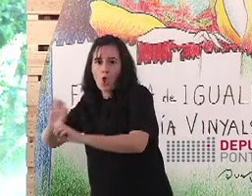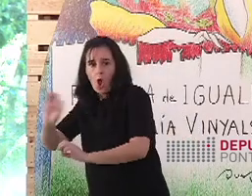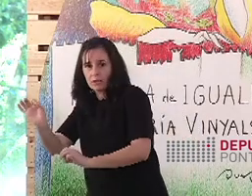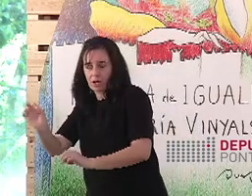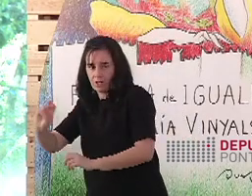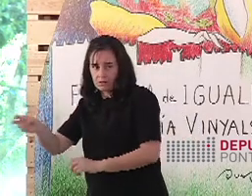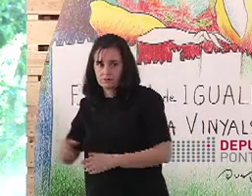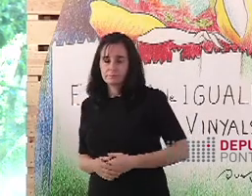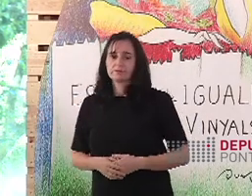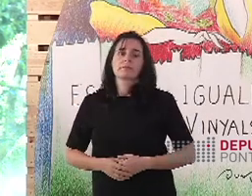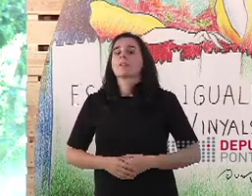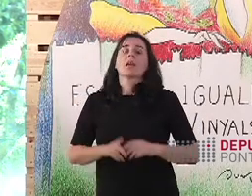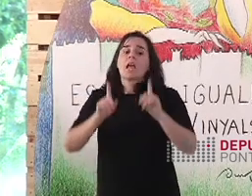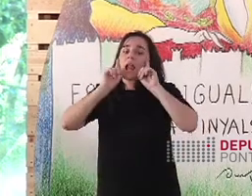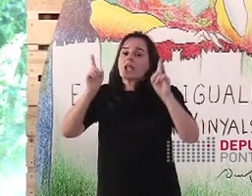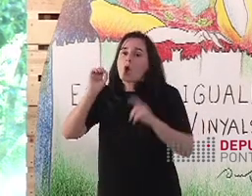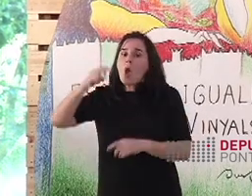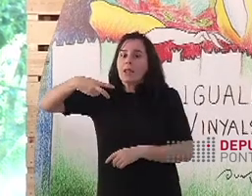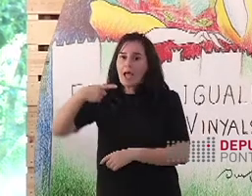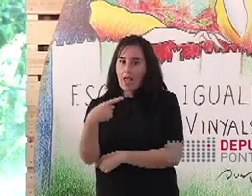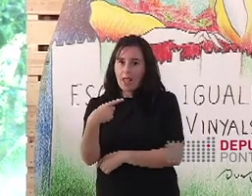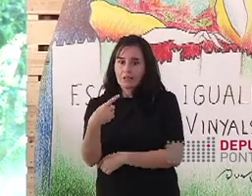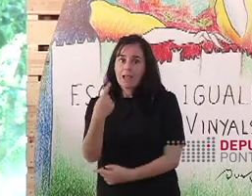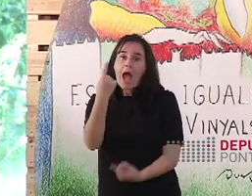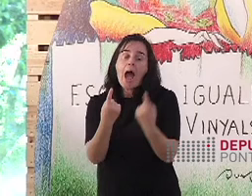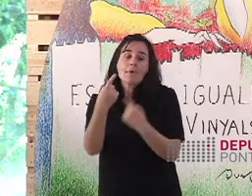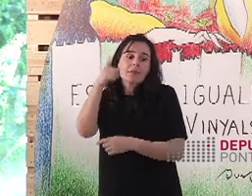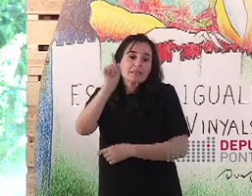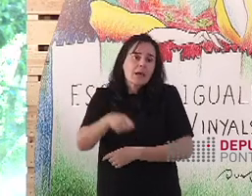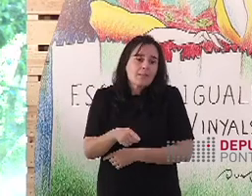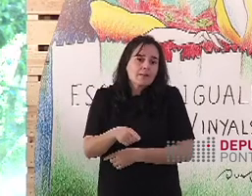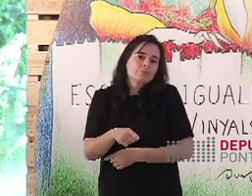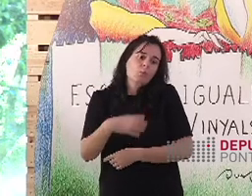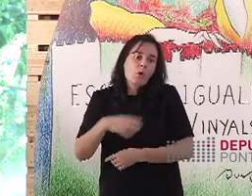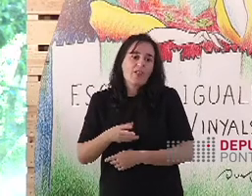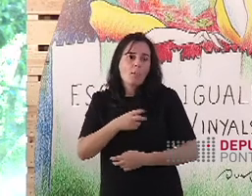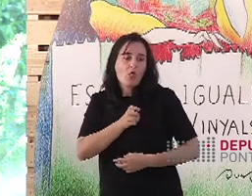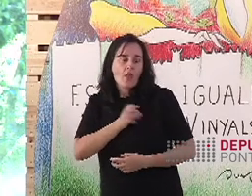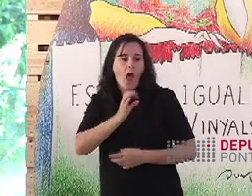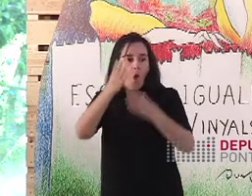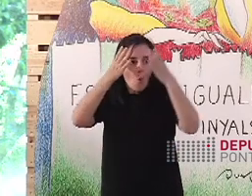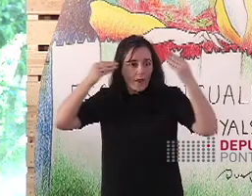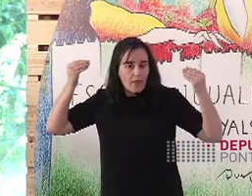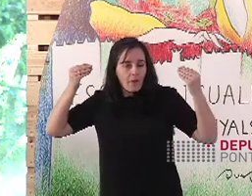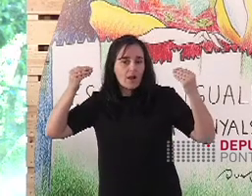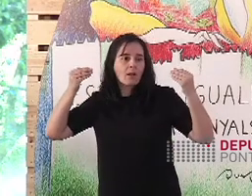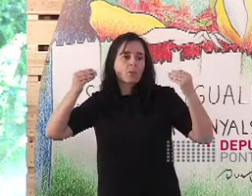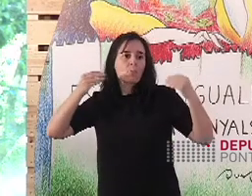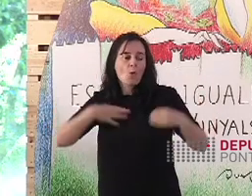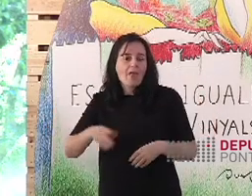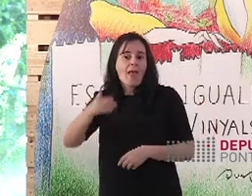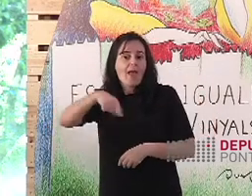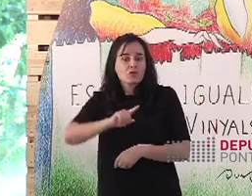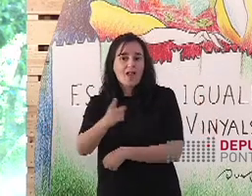No caso das ONSs, pois, son moitas veces as derivadas das propias forzas de seguridad que necesitan que se lle